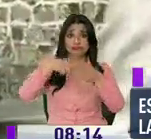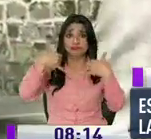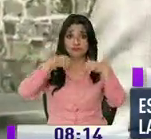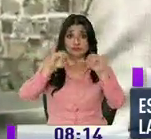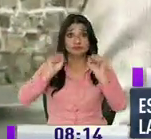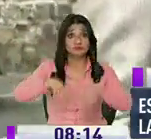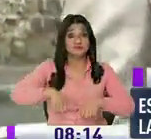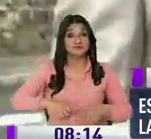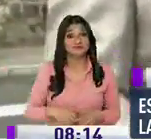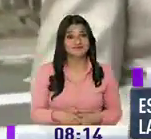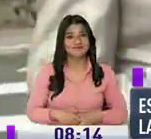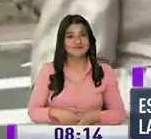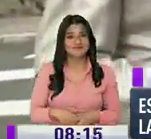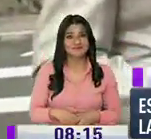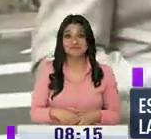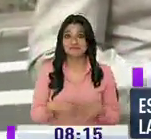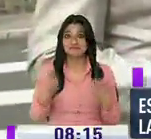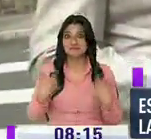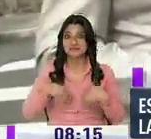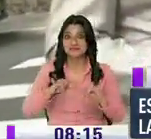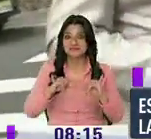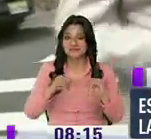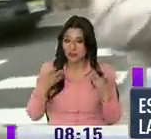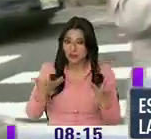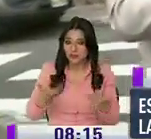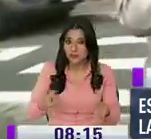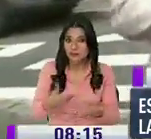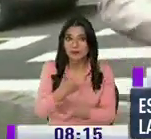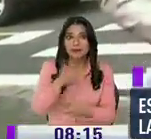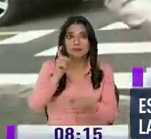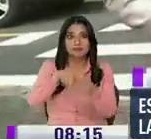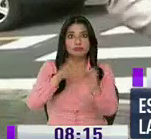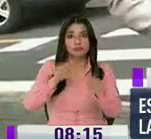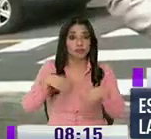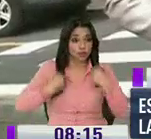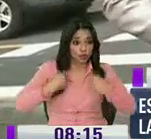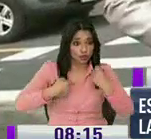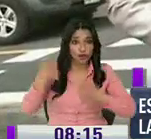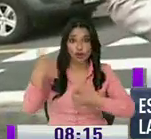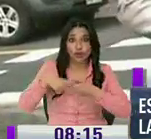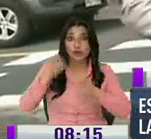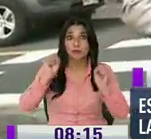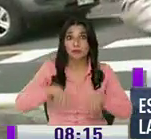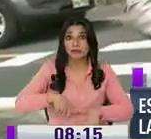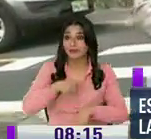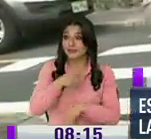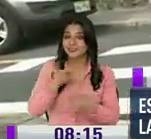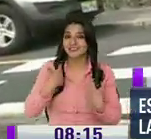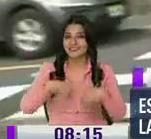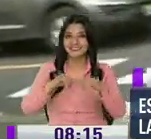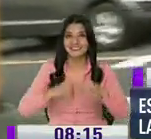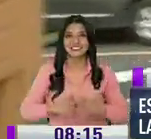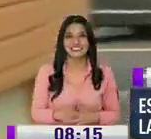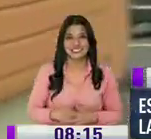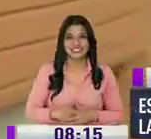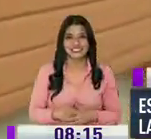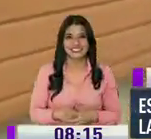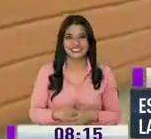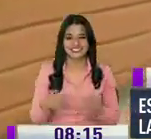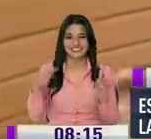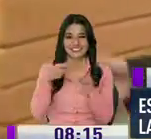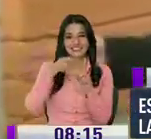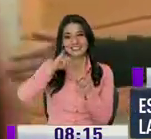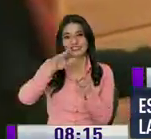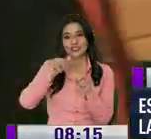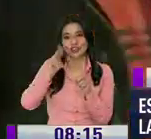gracias. Sigue. Así que todavía me puedo inscribir, como dice Roberto, los que dos. Corra, entonces los dos por nos favor. Vamos a inscribir. Claro por que favor. Sí, vamos a hablar con Johan, quien es uno